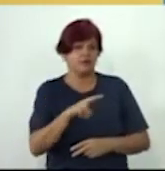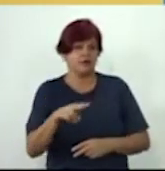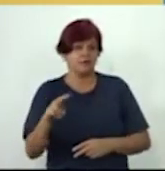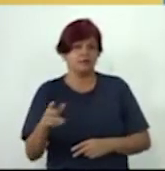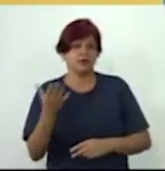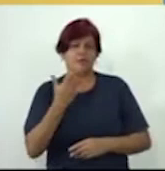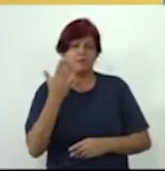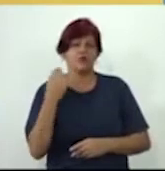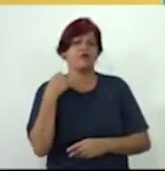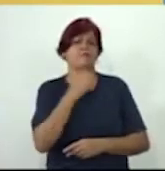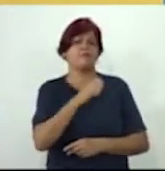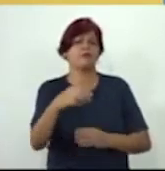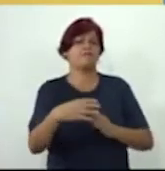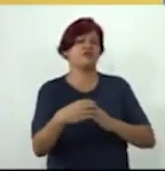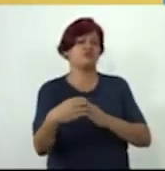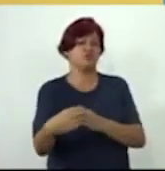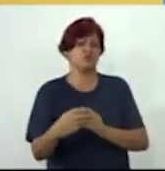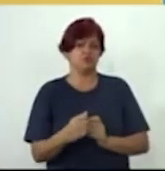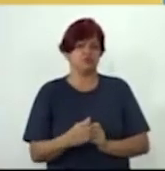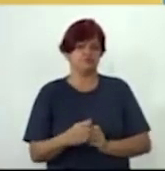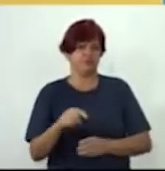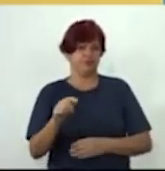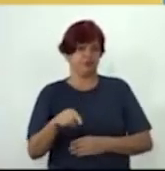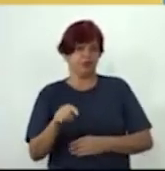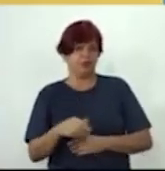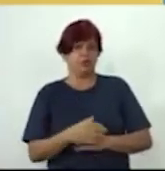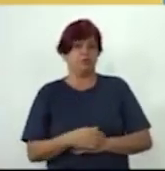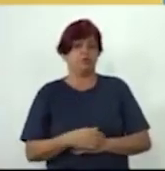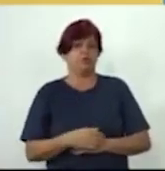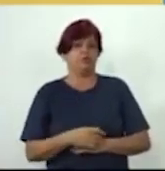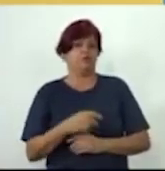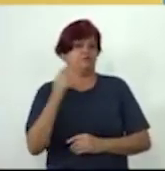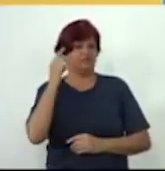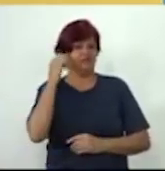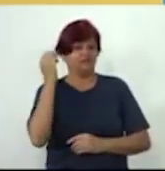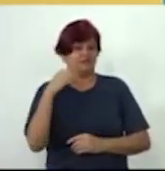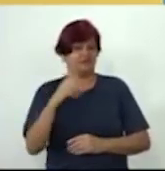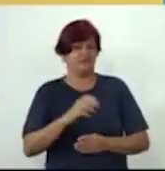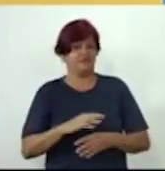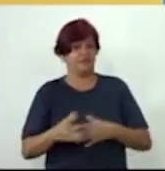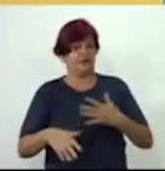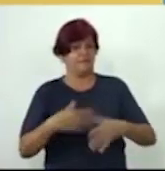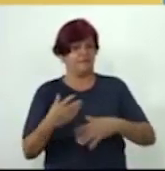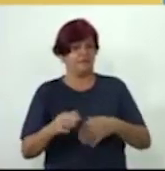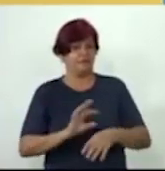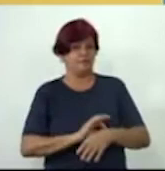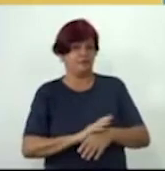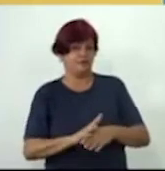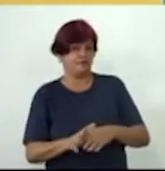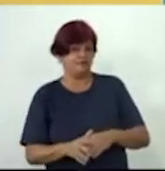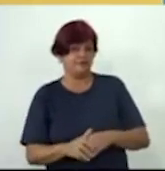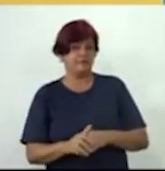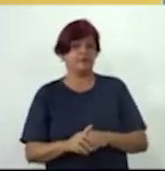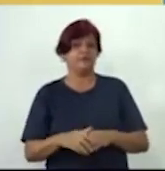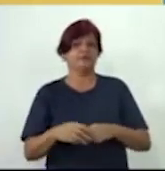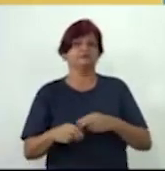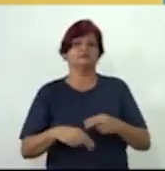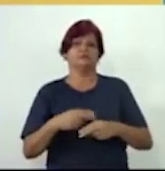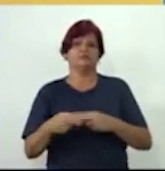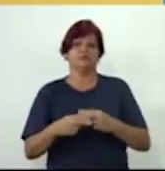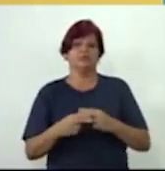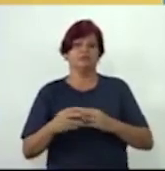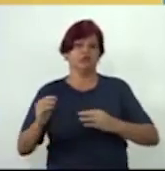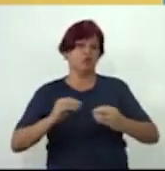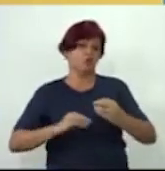tutor, que en estos momentos, teniendo en cuenta la situación existente, deben realizar un